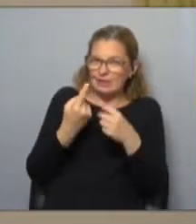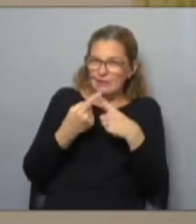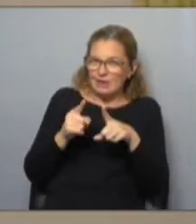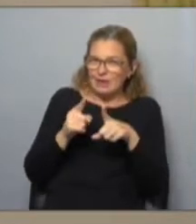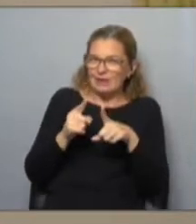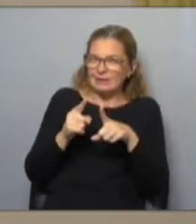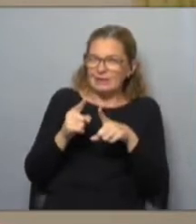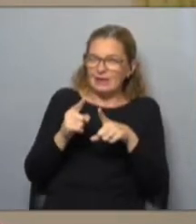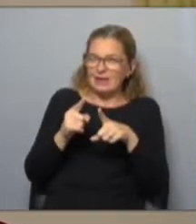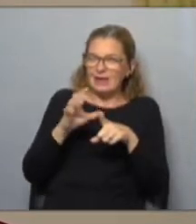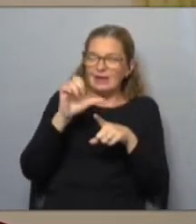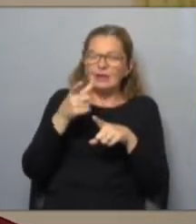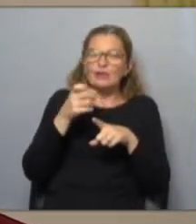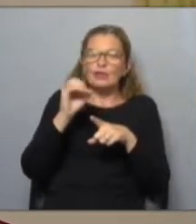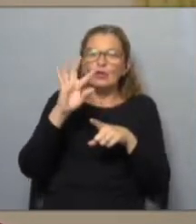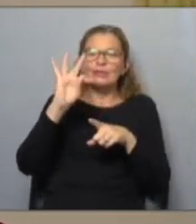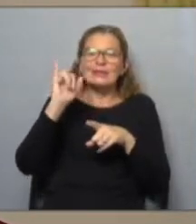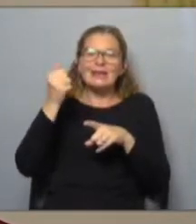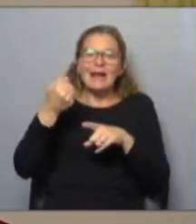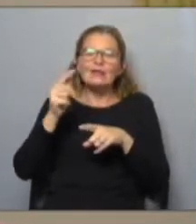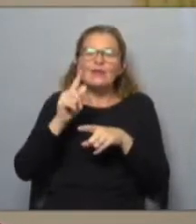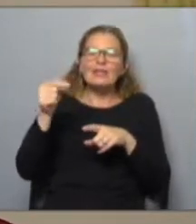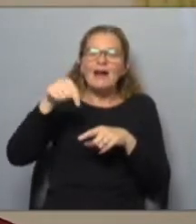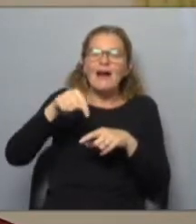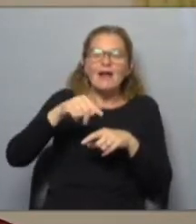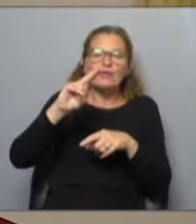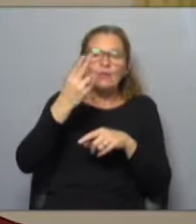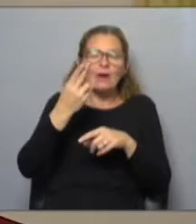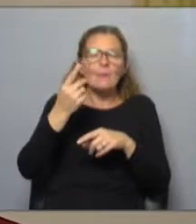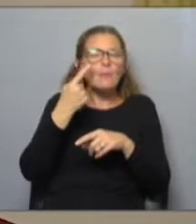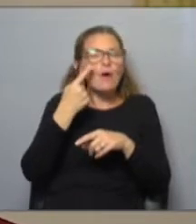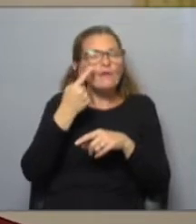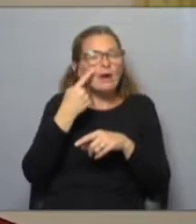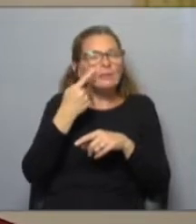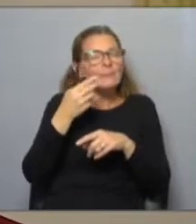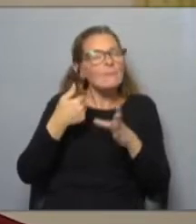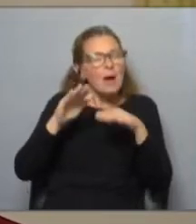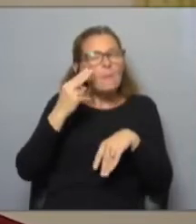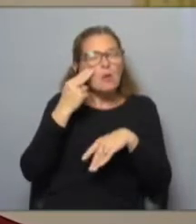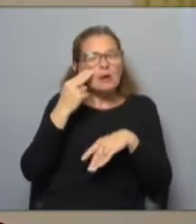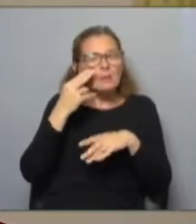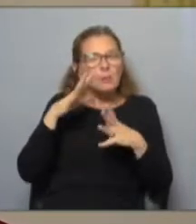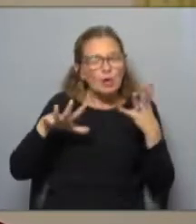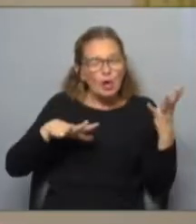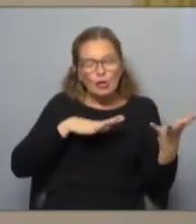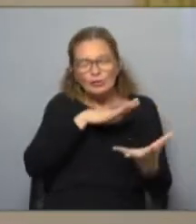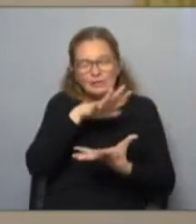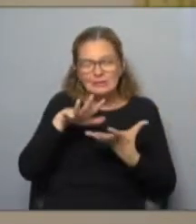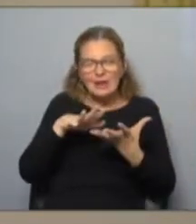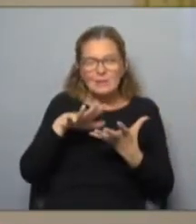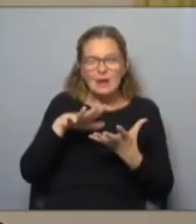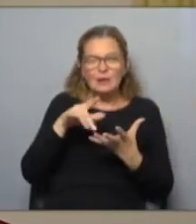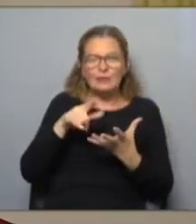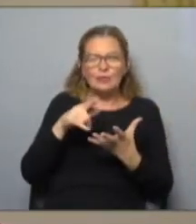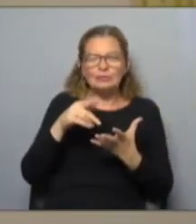invasora, una especie exótica no pertenece al lugar, por lo tanto es probable que genere más daños porque el ecosistema, ambiente en el que está,